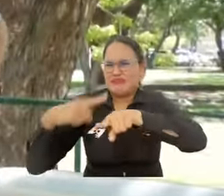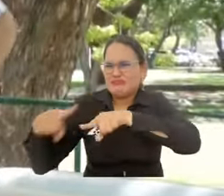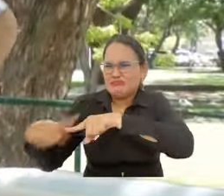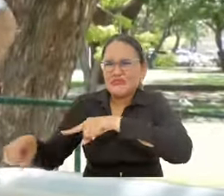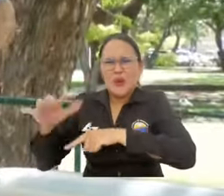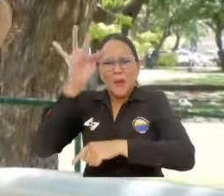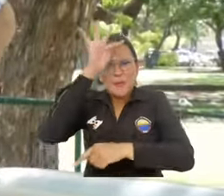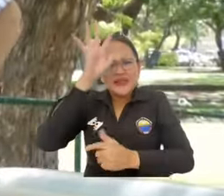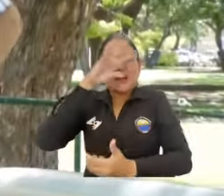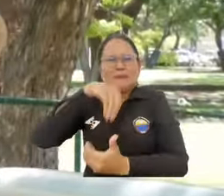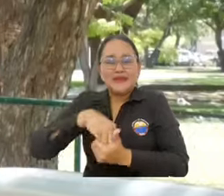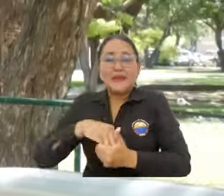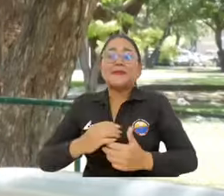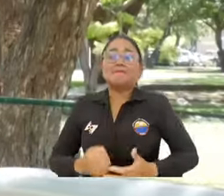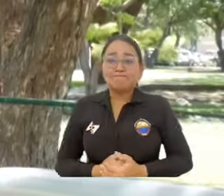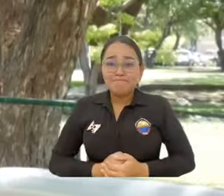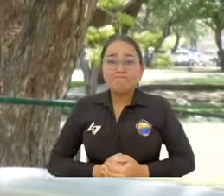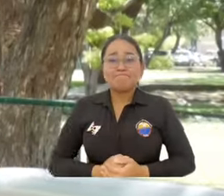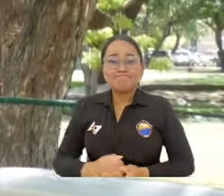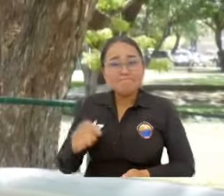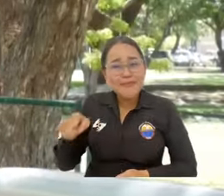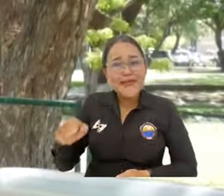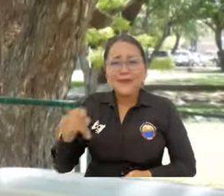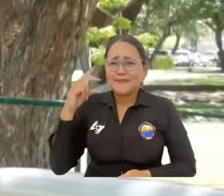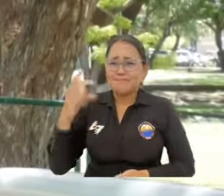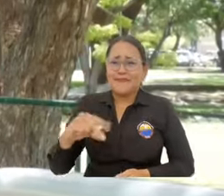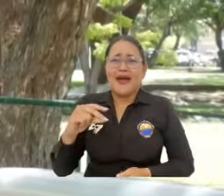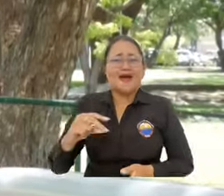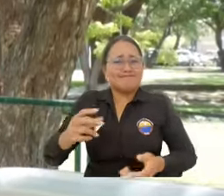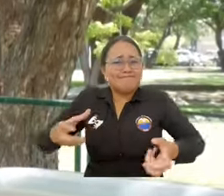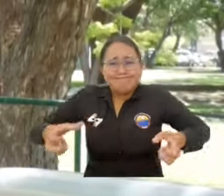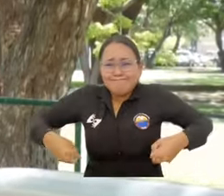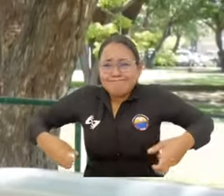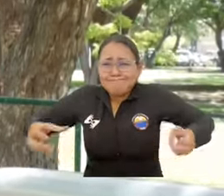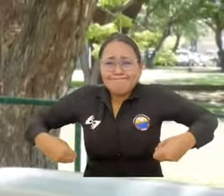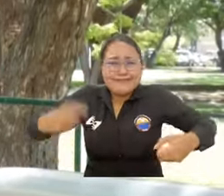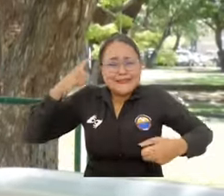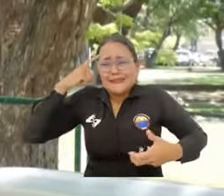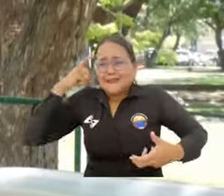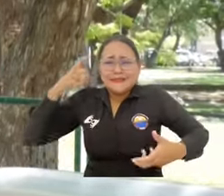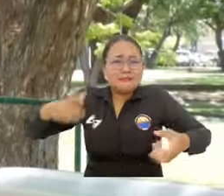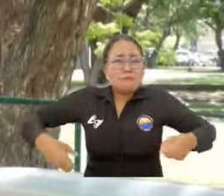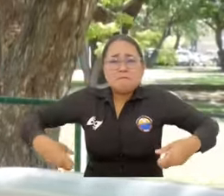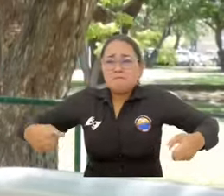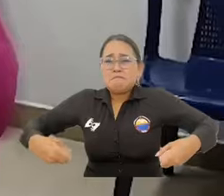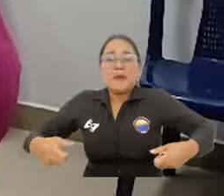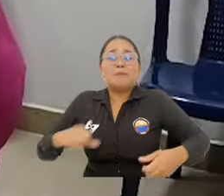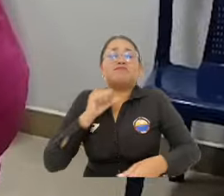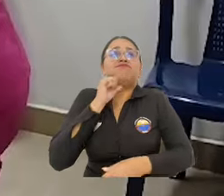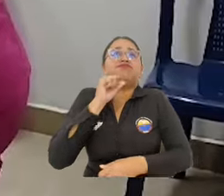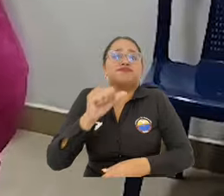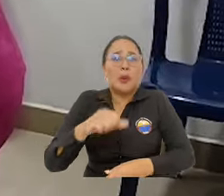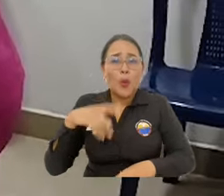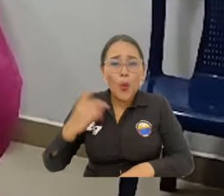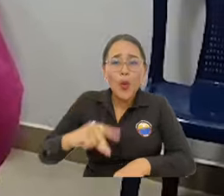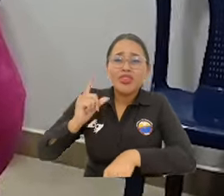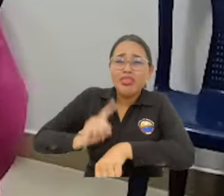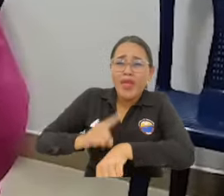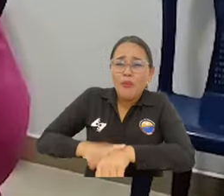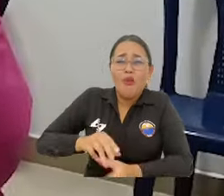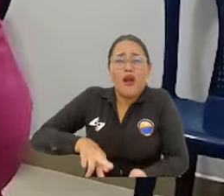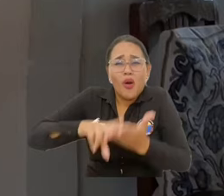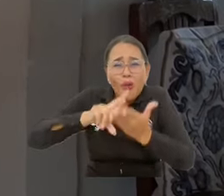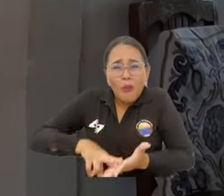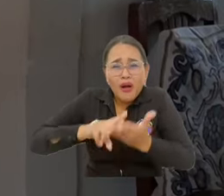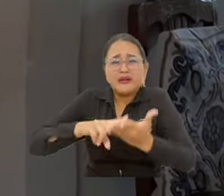paralítica, en silla de ruedas, perdió la voz, perdió el conocimiento. Su recuperación fue larga